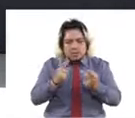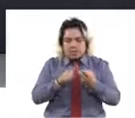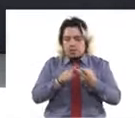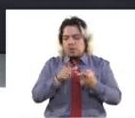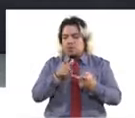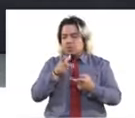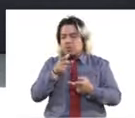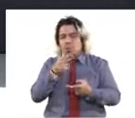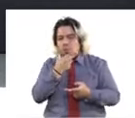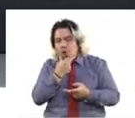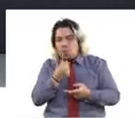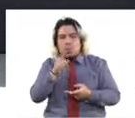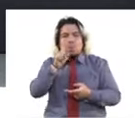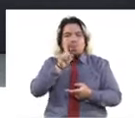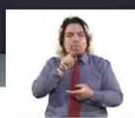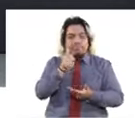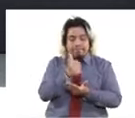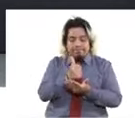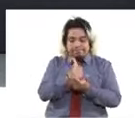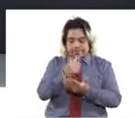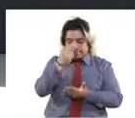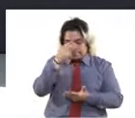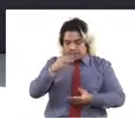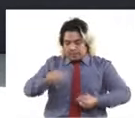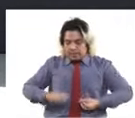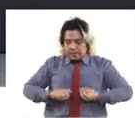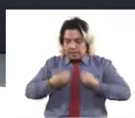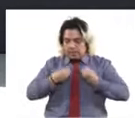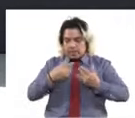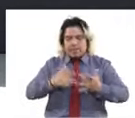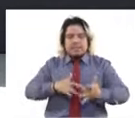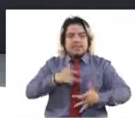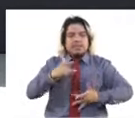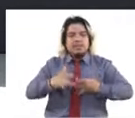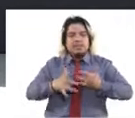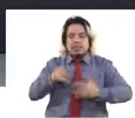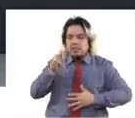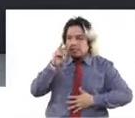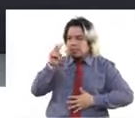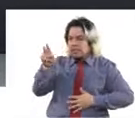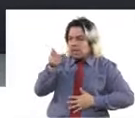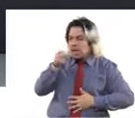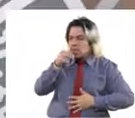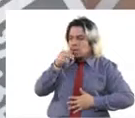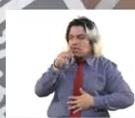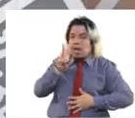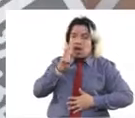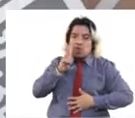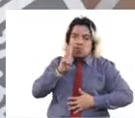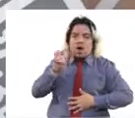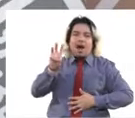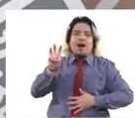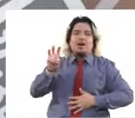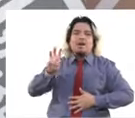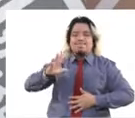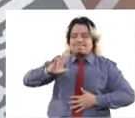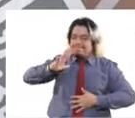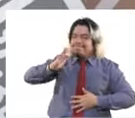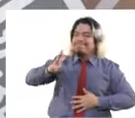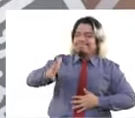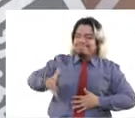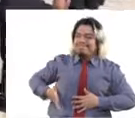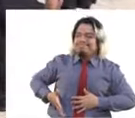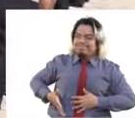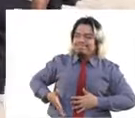México se sienta orgulloso de su policía. Que sientan que estamos para